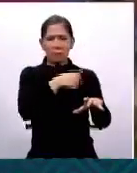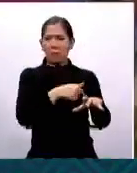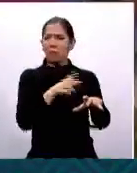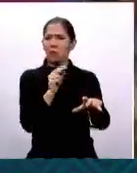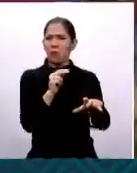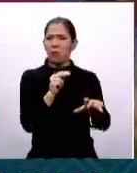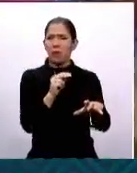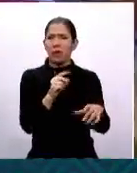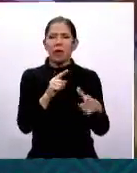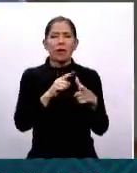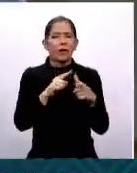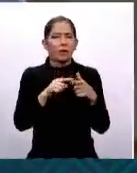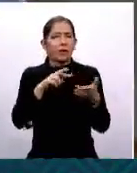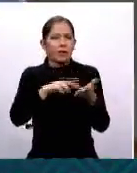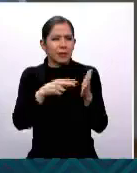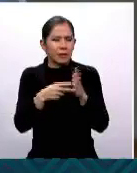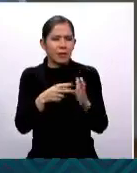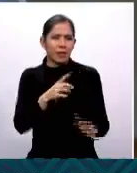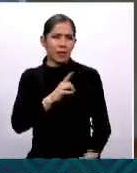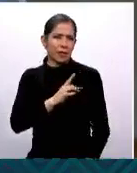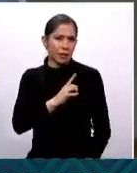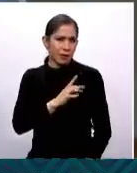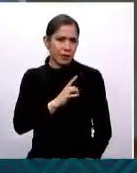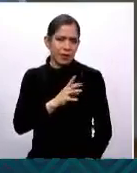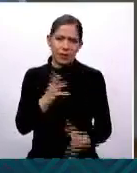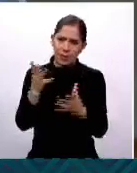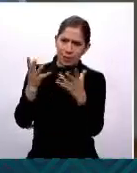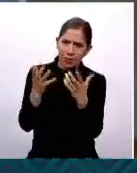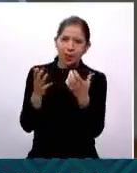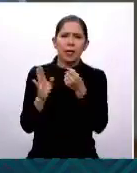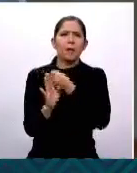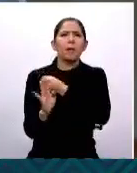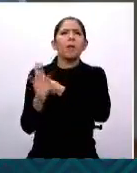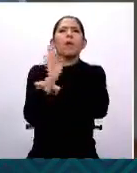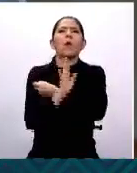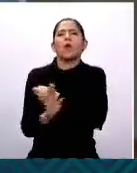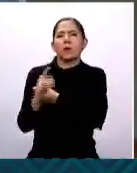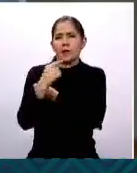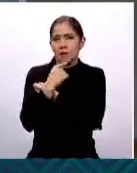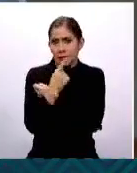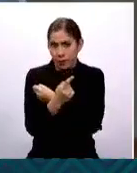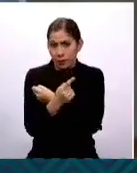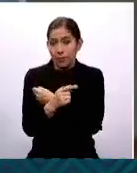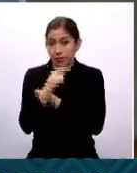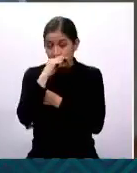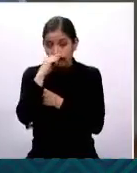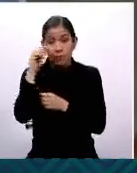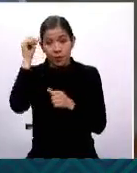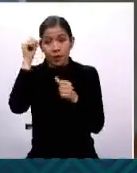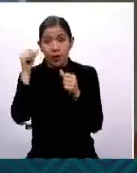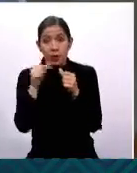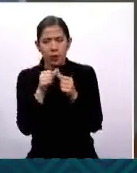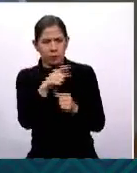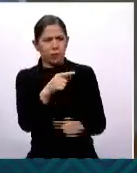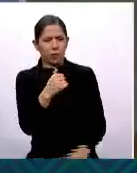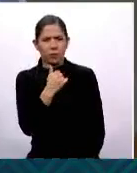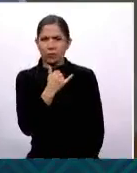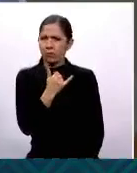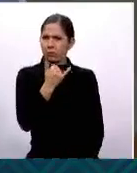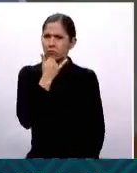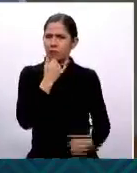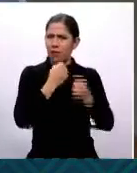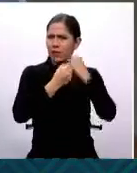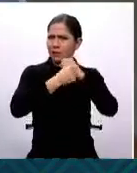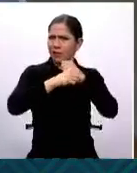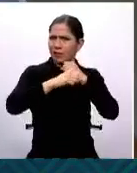amenaza chilena de solicitar medidas cautelares, que, recuerdo, fue abusiva en extremo, en su